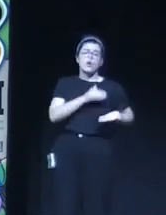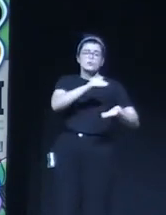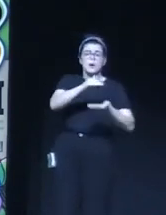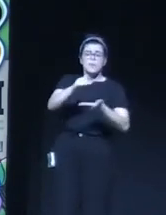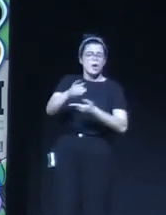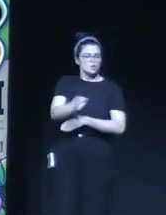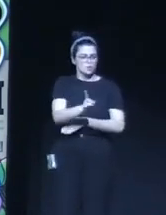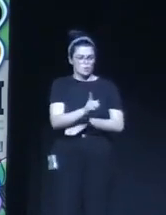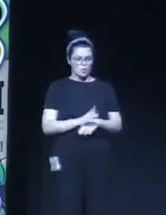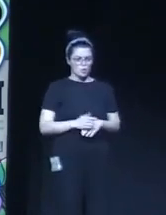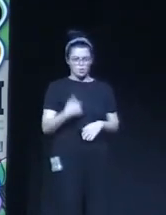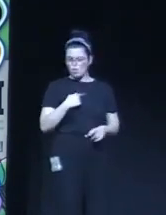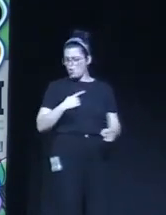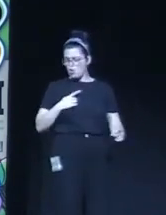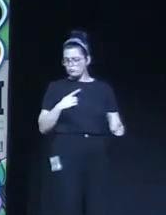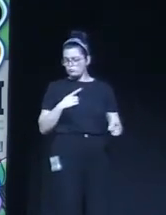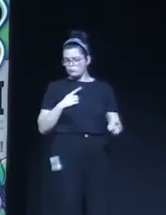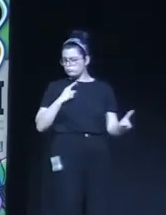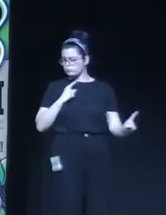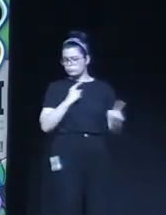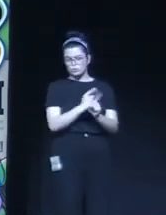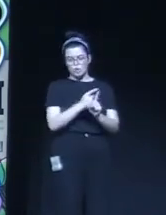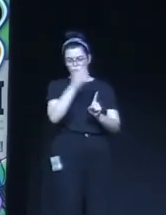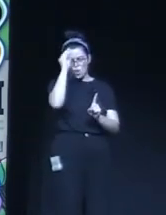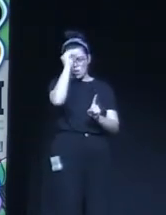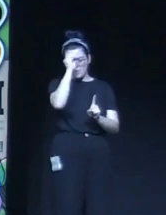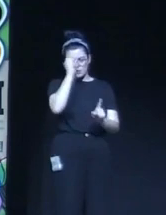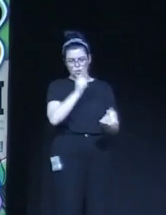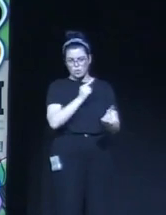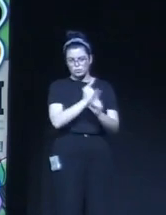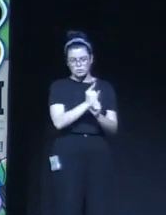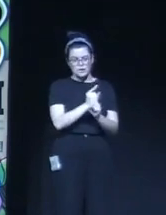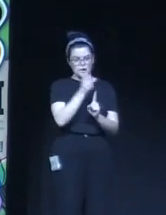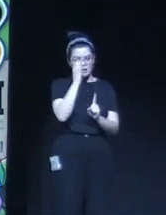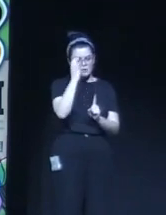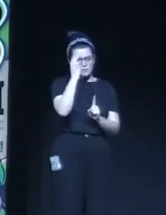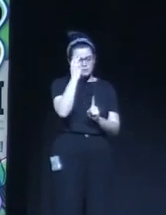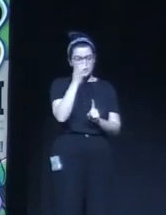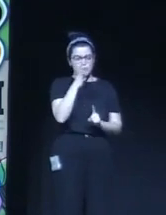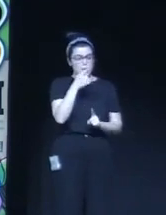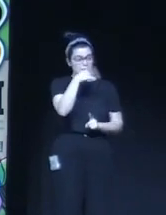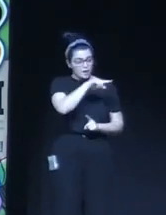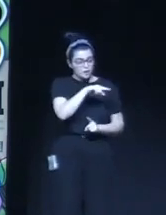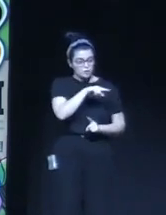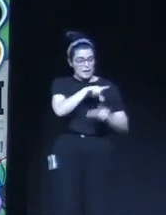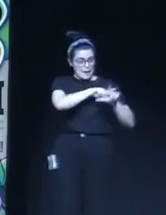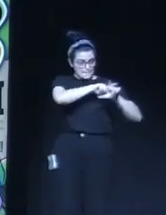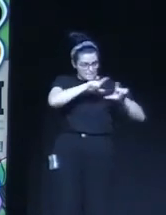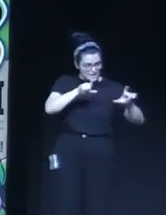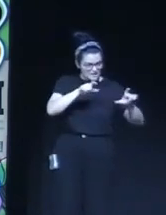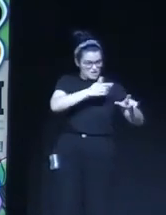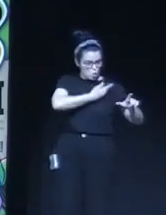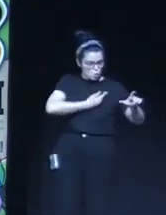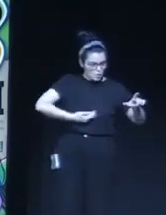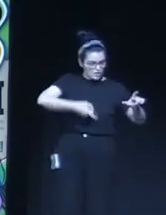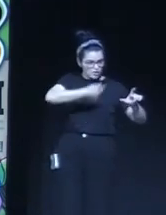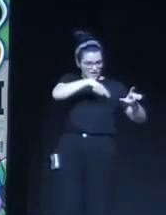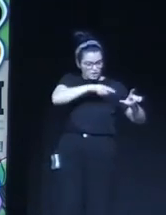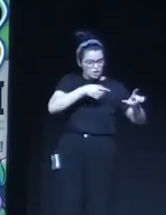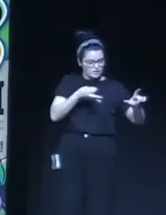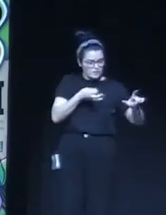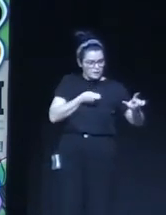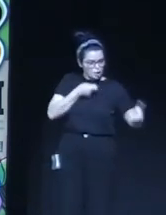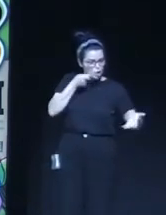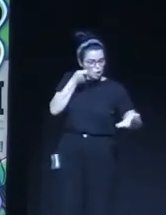soy absolutamente contrario a eso. Me parece que tienen que contribuir, desde luego, por lo menos, no menos